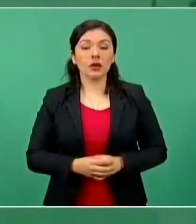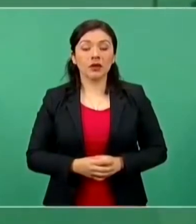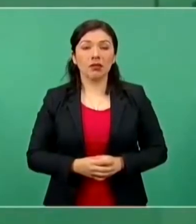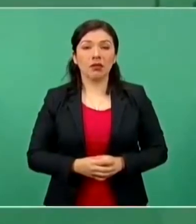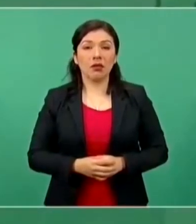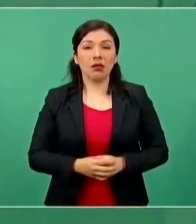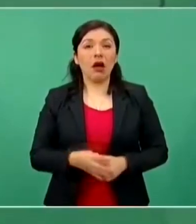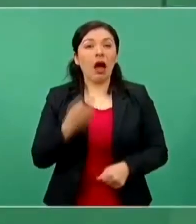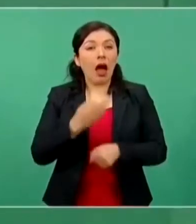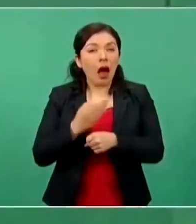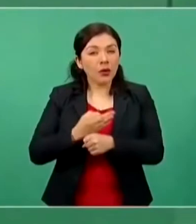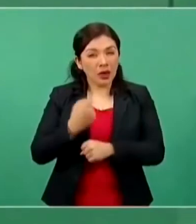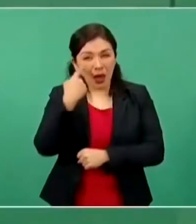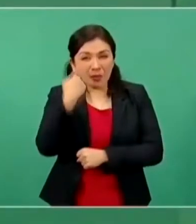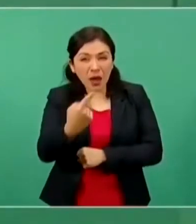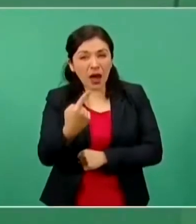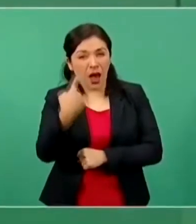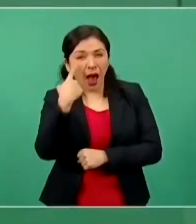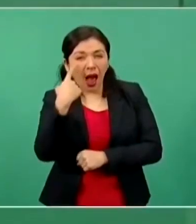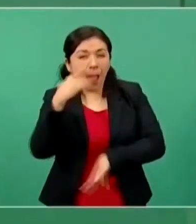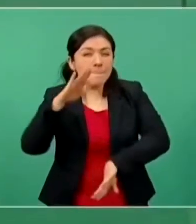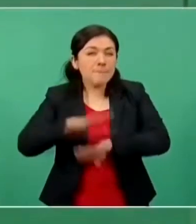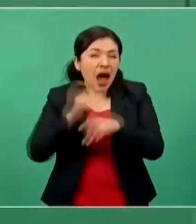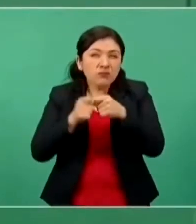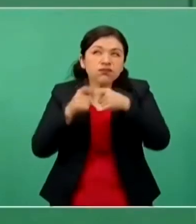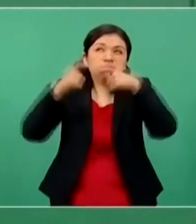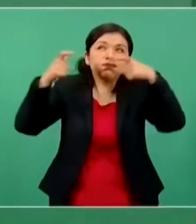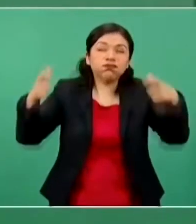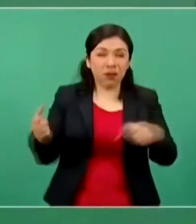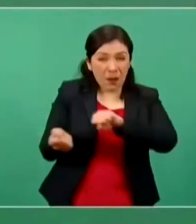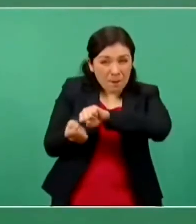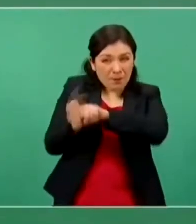presencia de la nueva variante en Europa y en